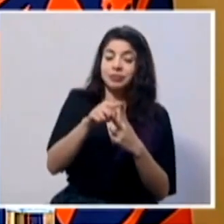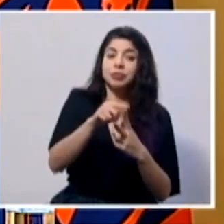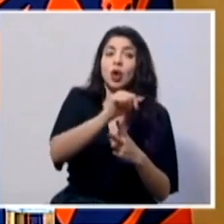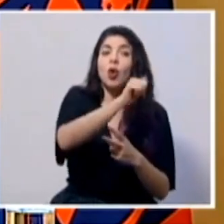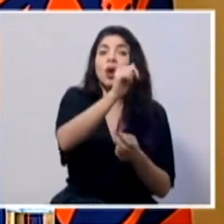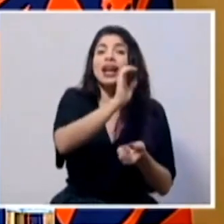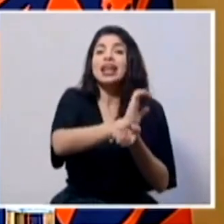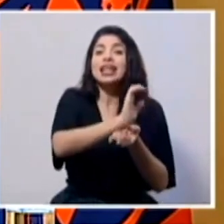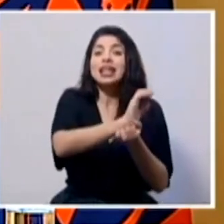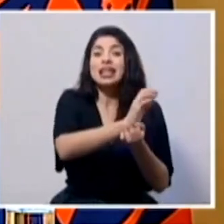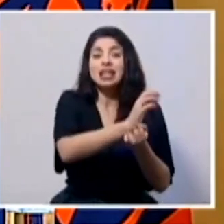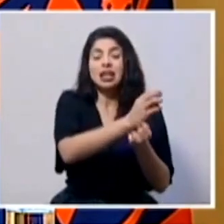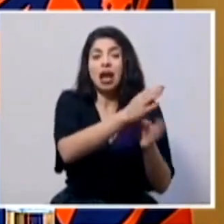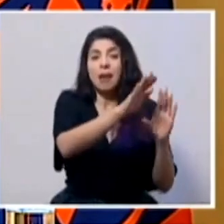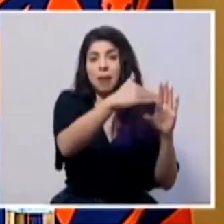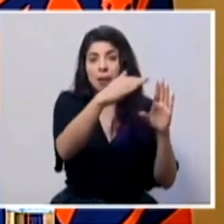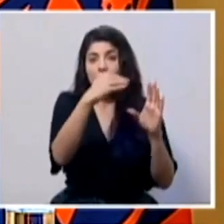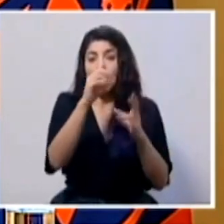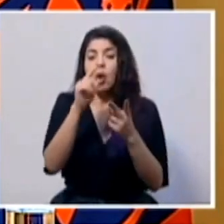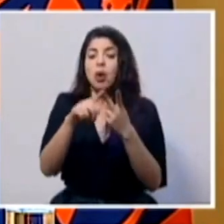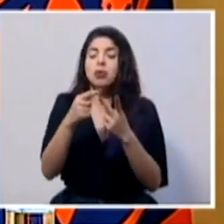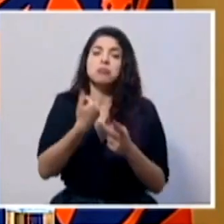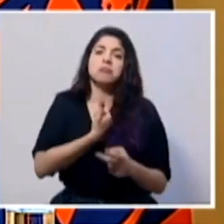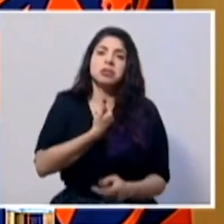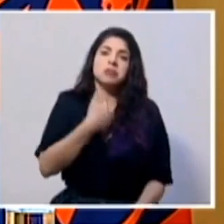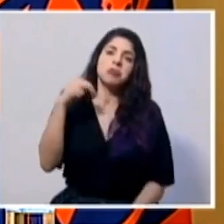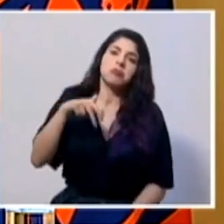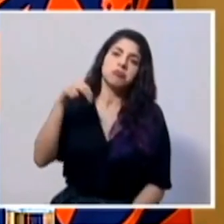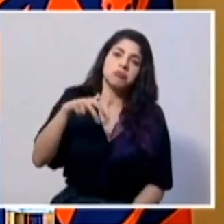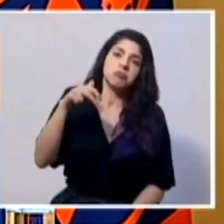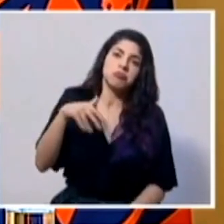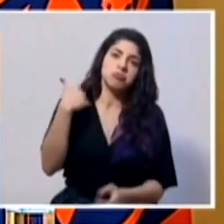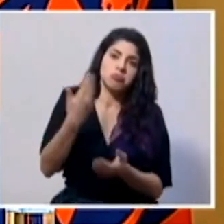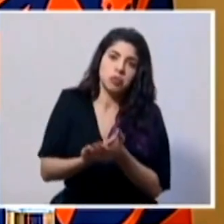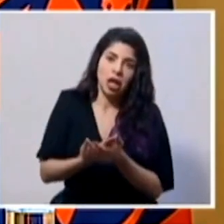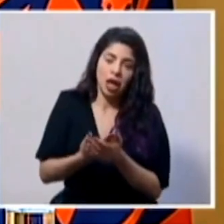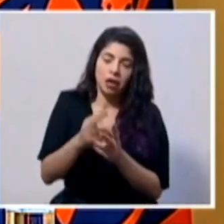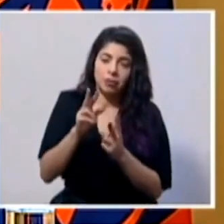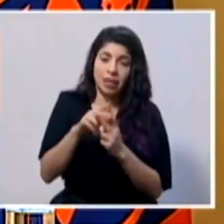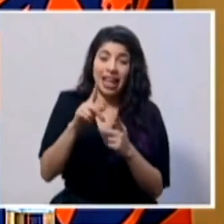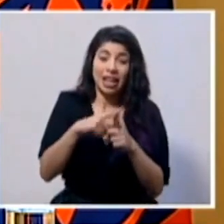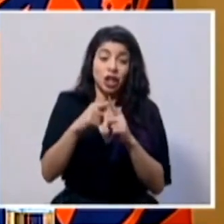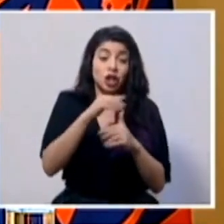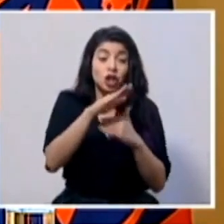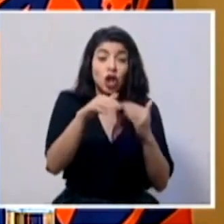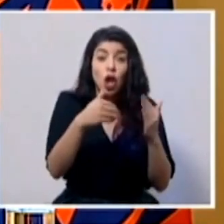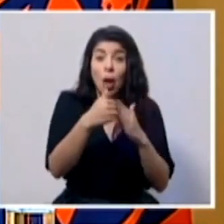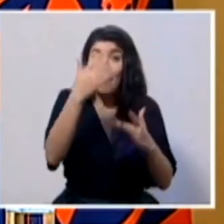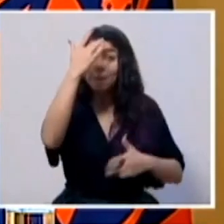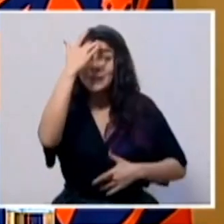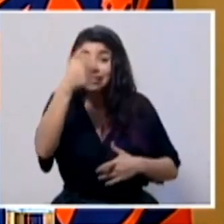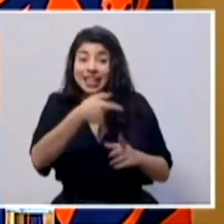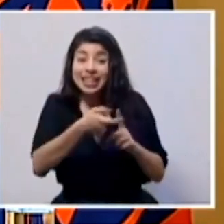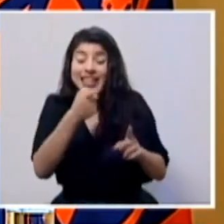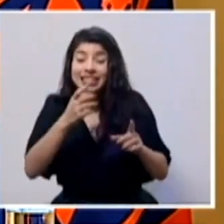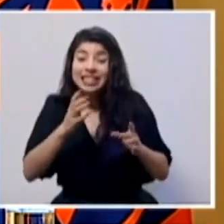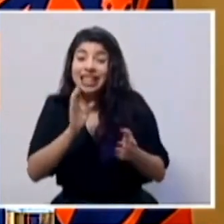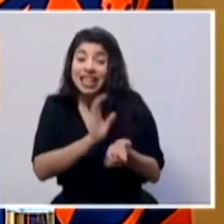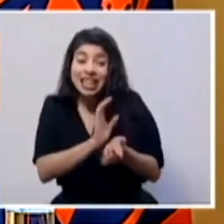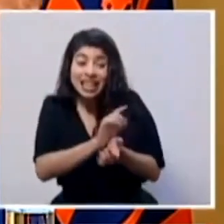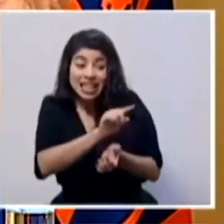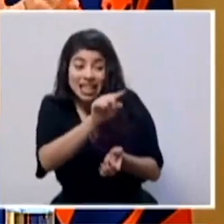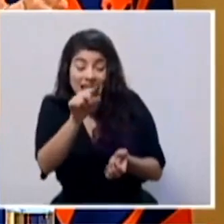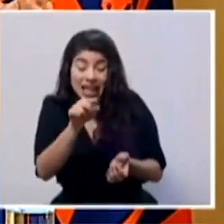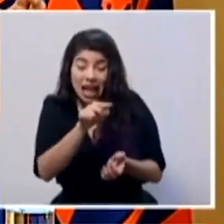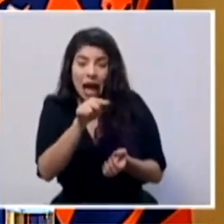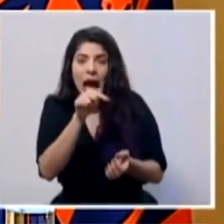las clínicas y los que llegan caminando por sus propios medios. Entonces, inmediatamente todos los pacientes referidos de las clínicas los